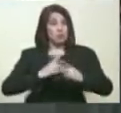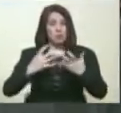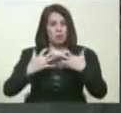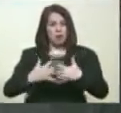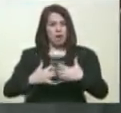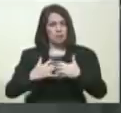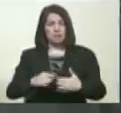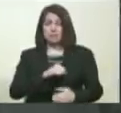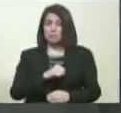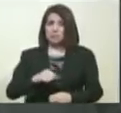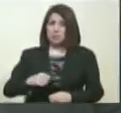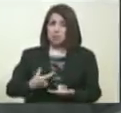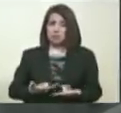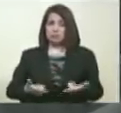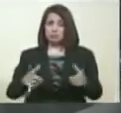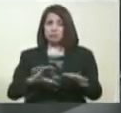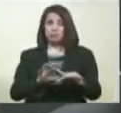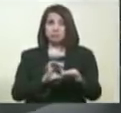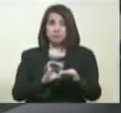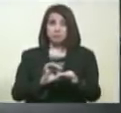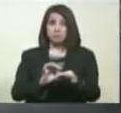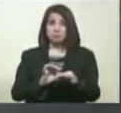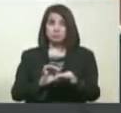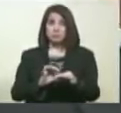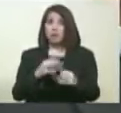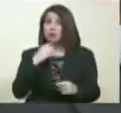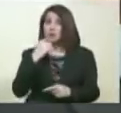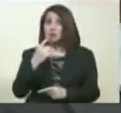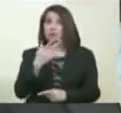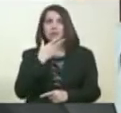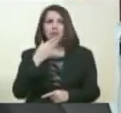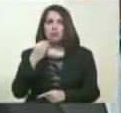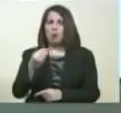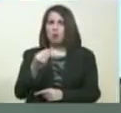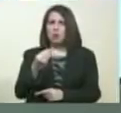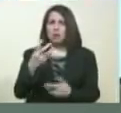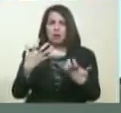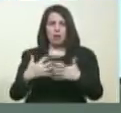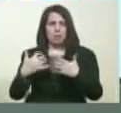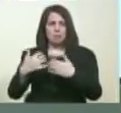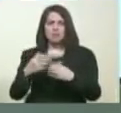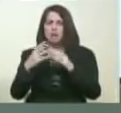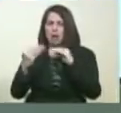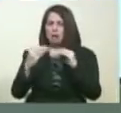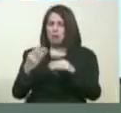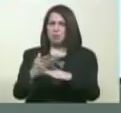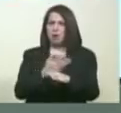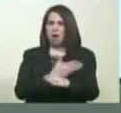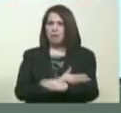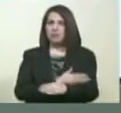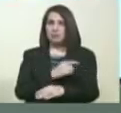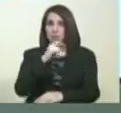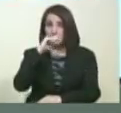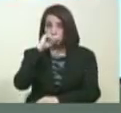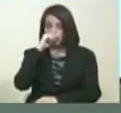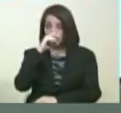empresariado privado. Como yo le dije a este muchacho de esta empresa que hablamos ahora, Larkin.